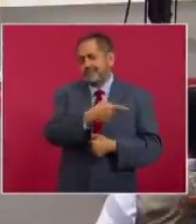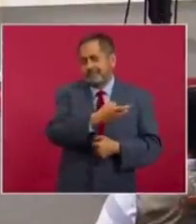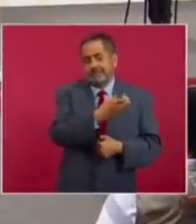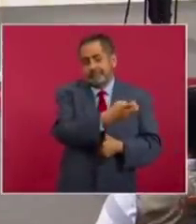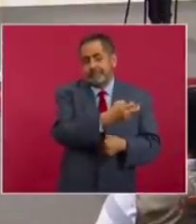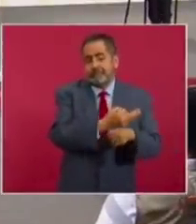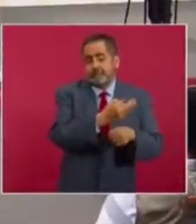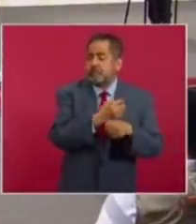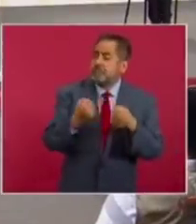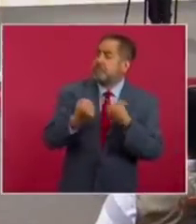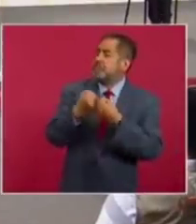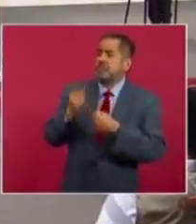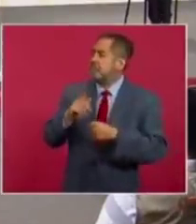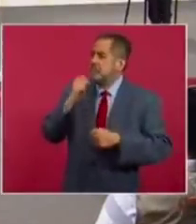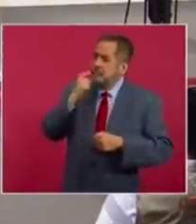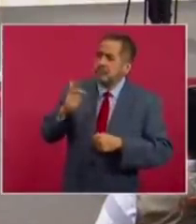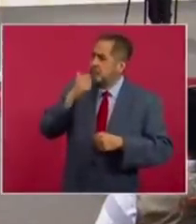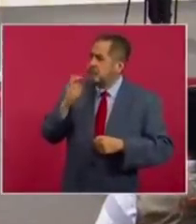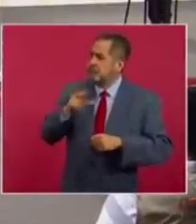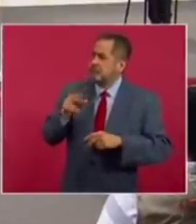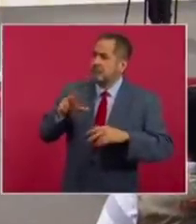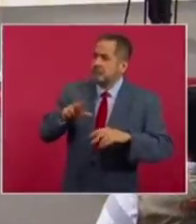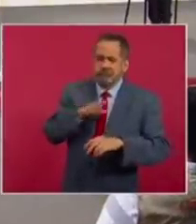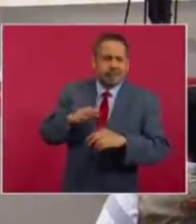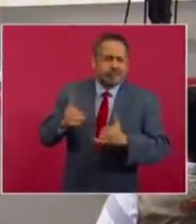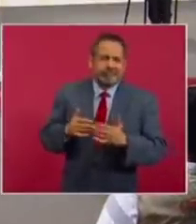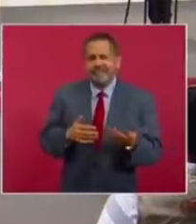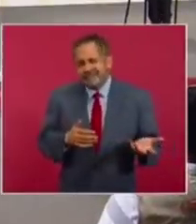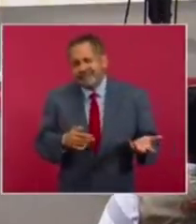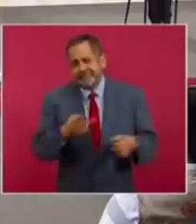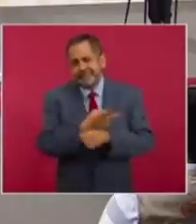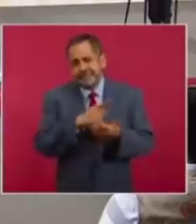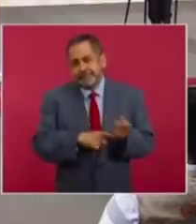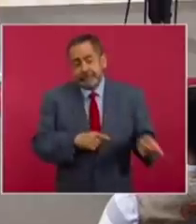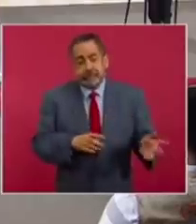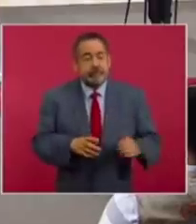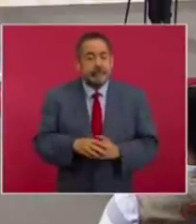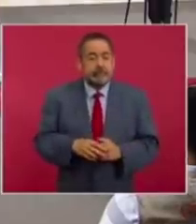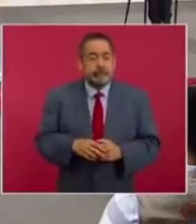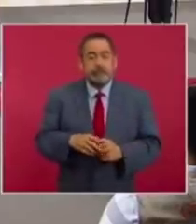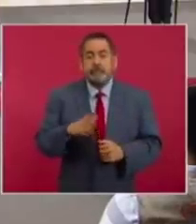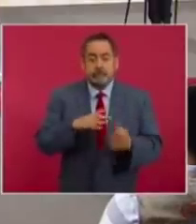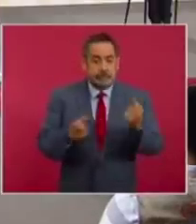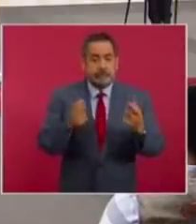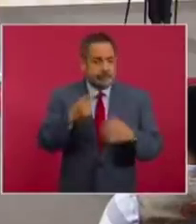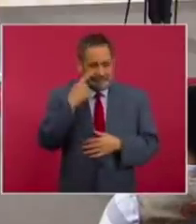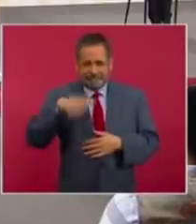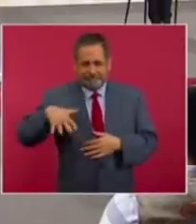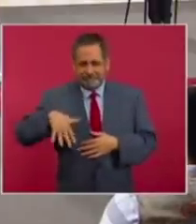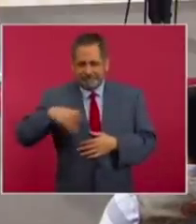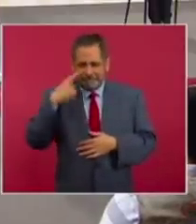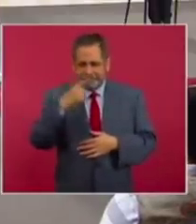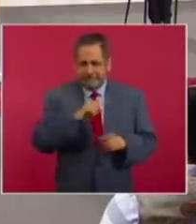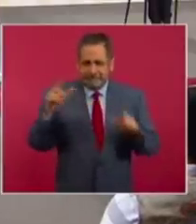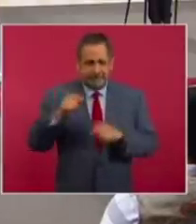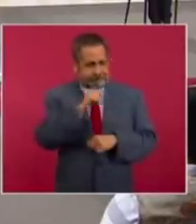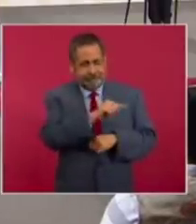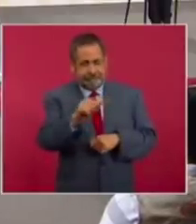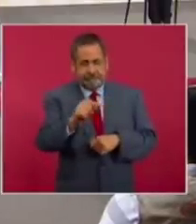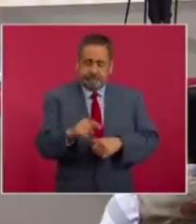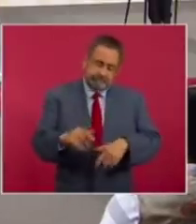está ocurriendo. Y hay sectores así,